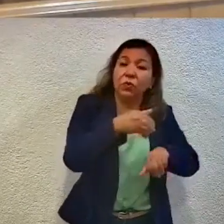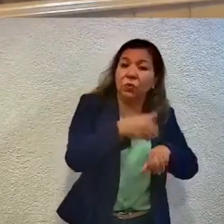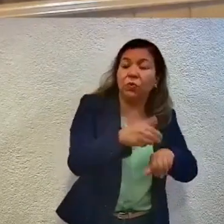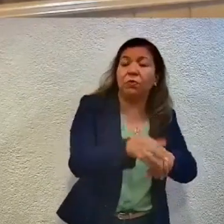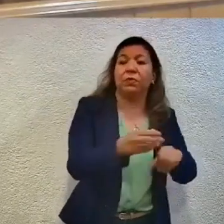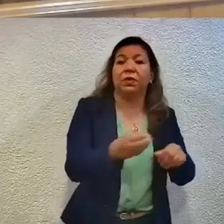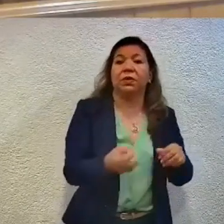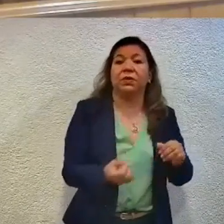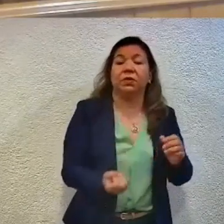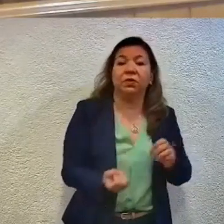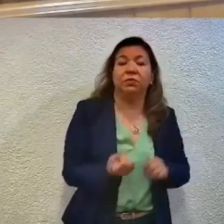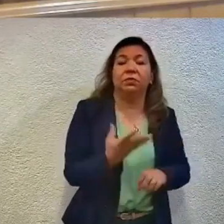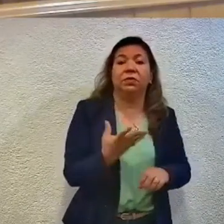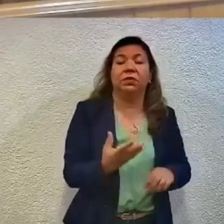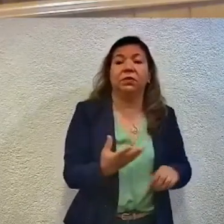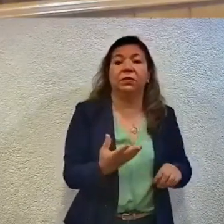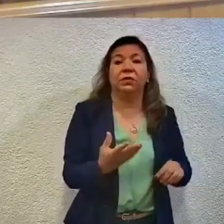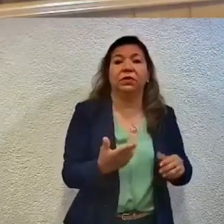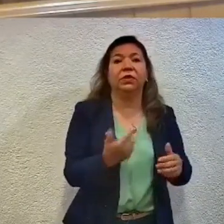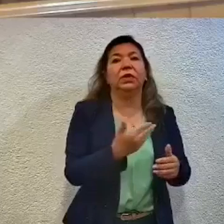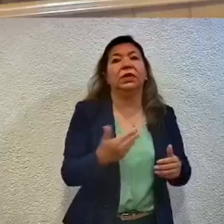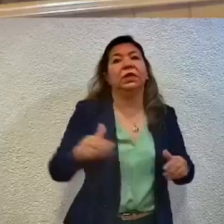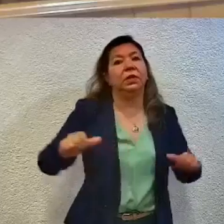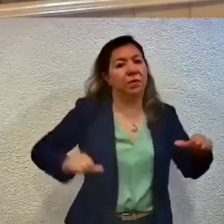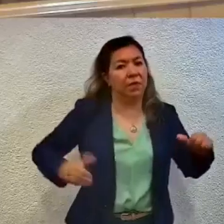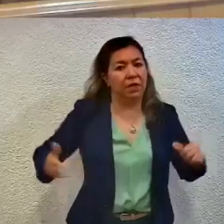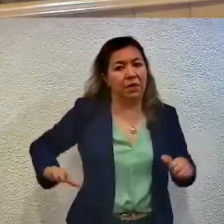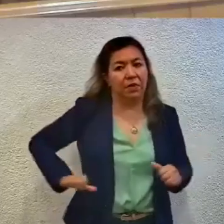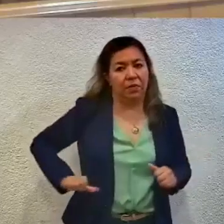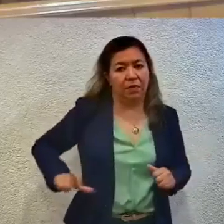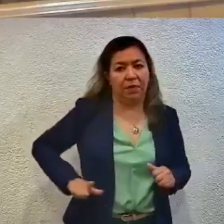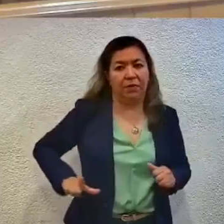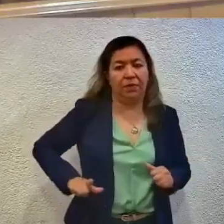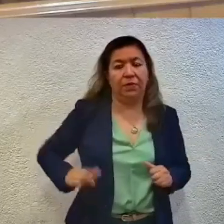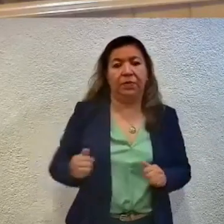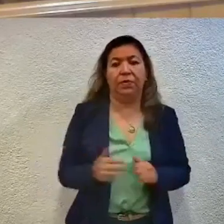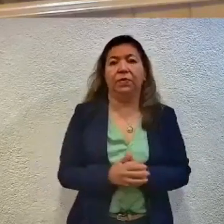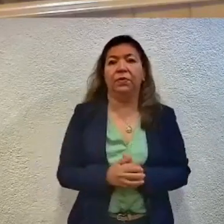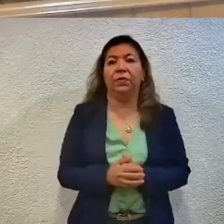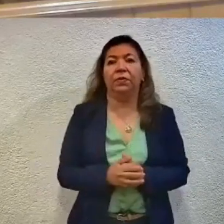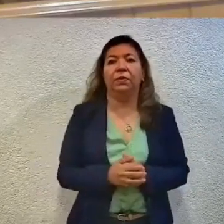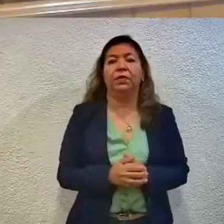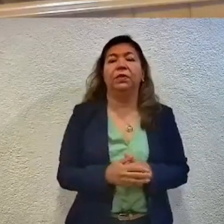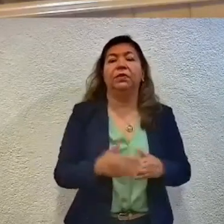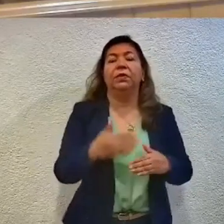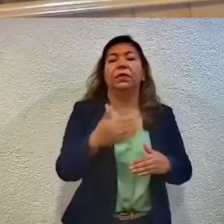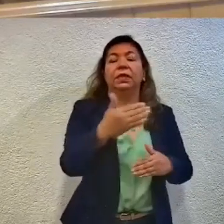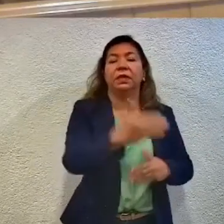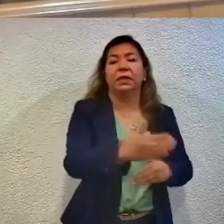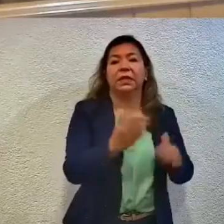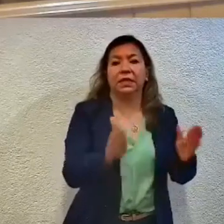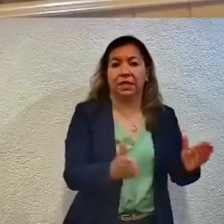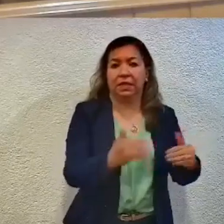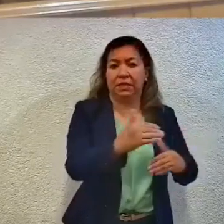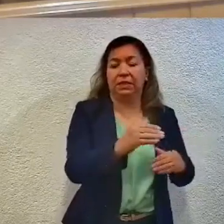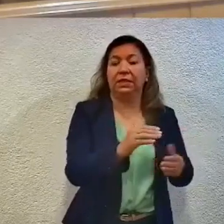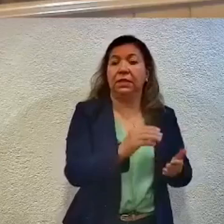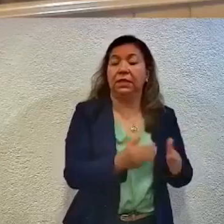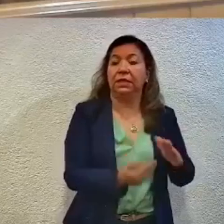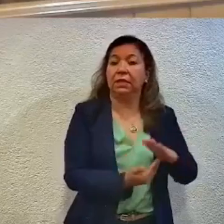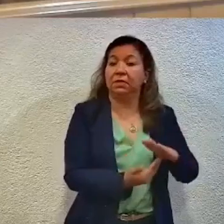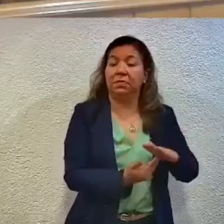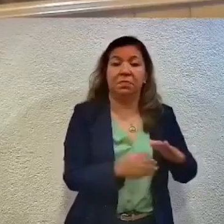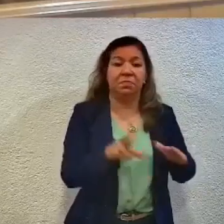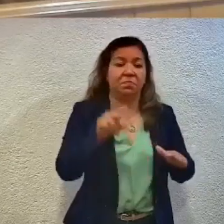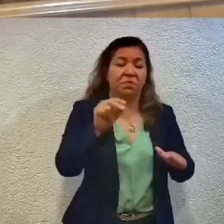al partido en el gobierno, haciendo evidente que la presunción de presión en la casilla impugnada no se generó a favor del